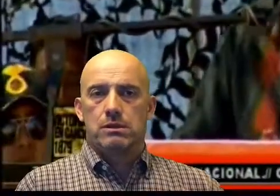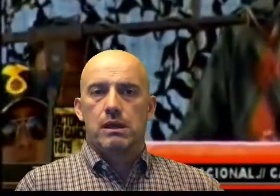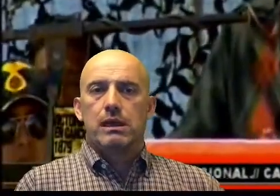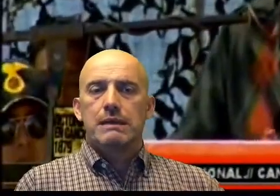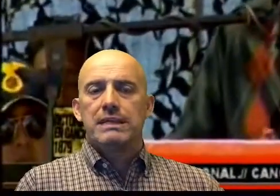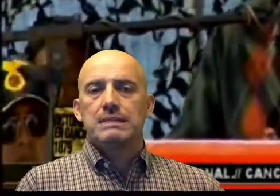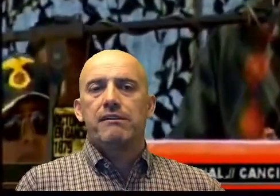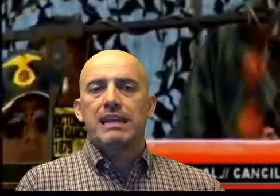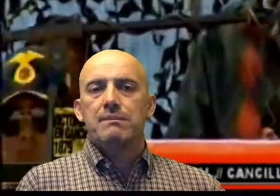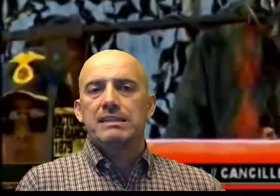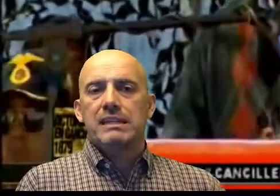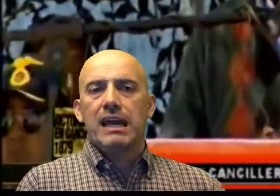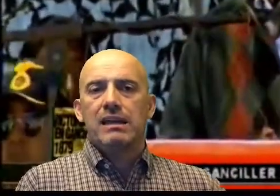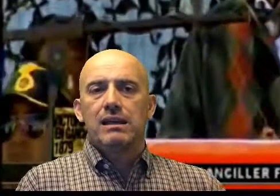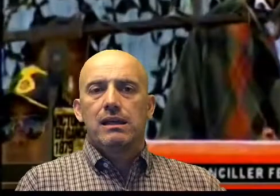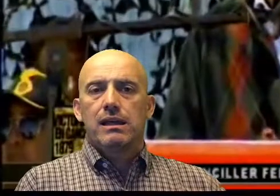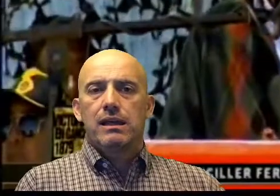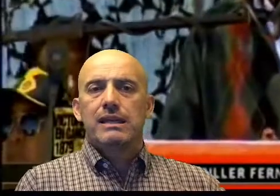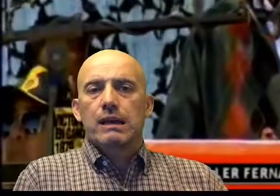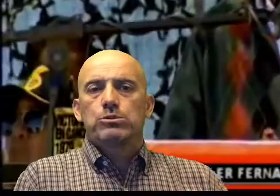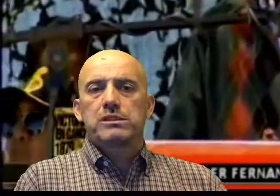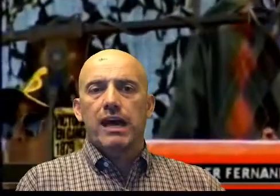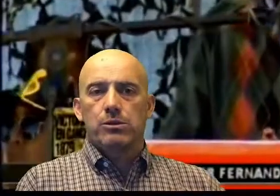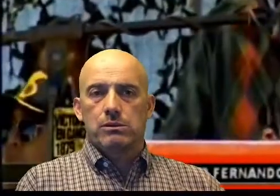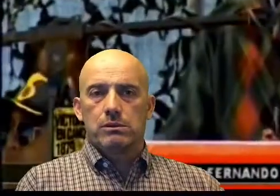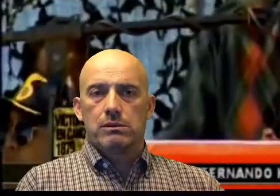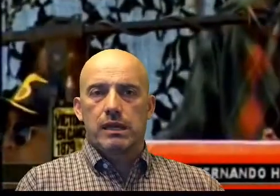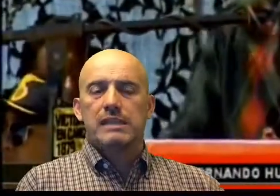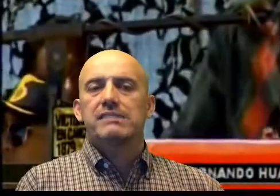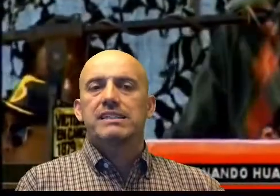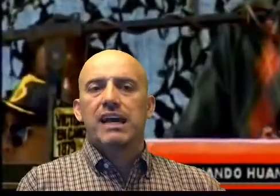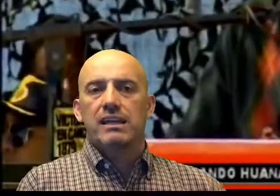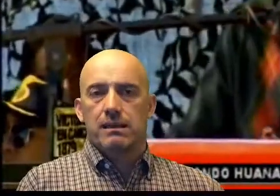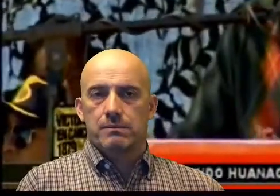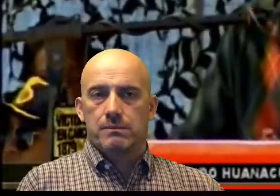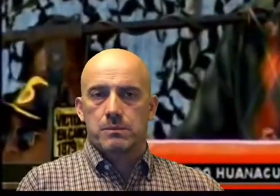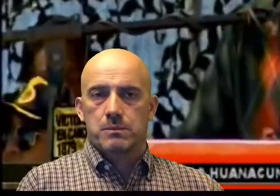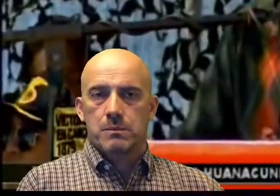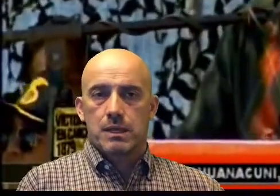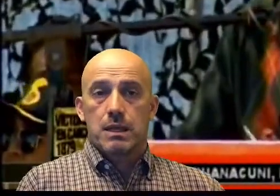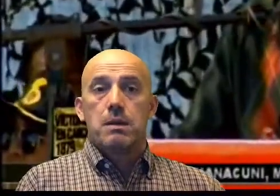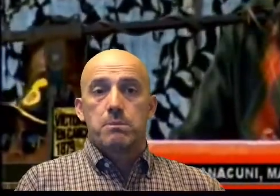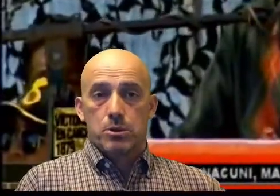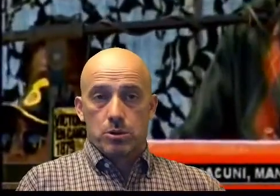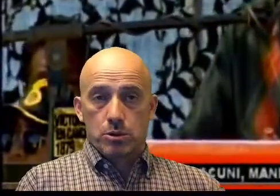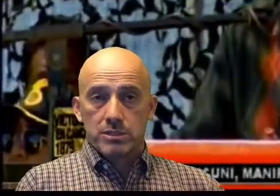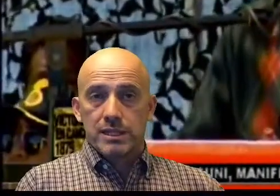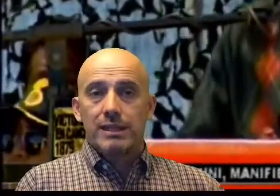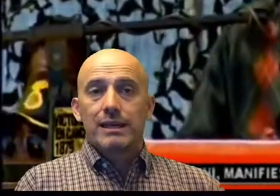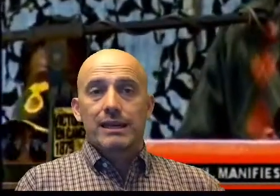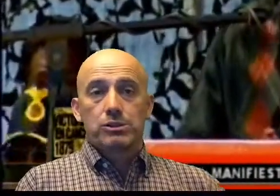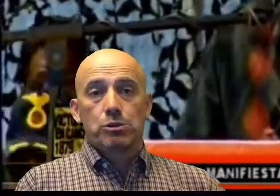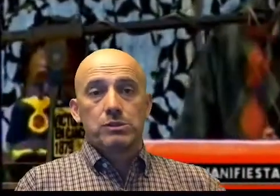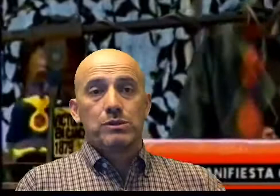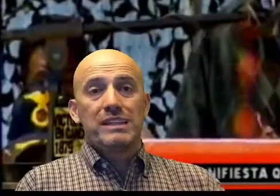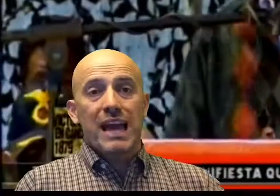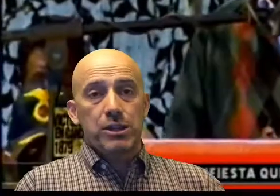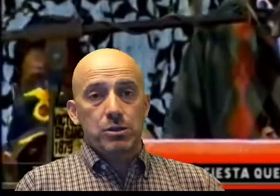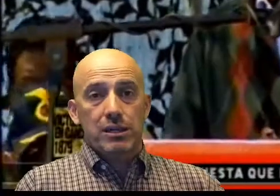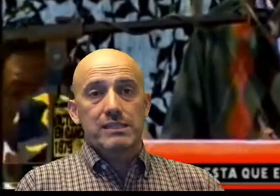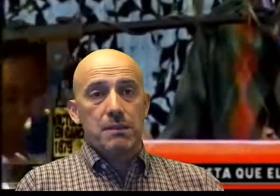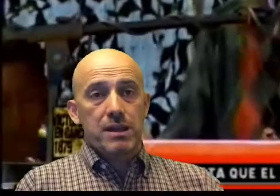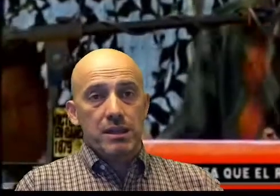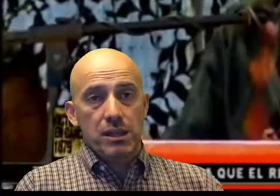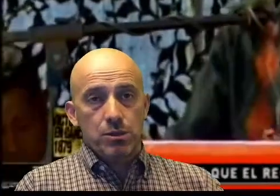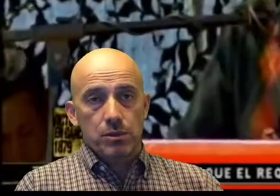y menzi mayoría material incautado en esa batalla pero conste que eso lo hice un